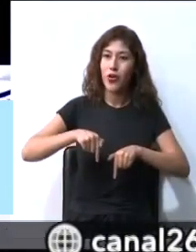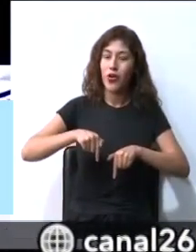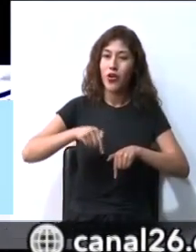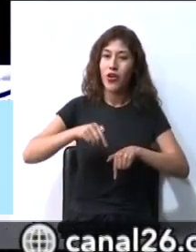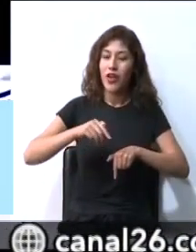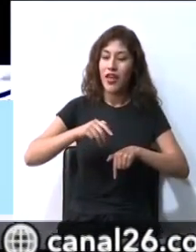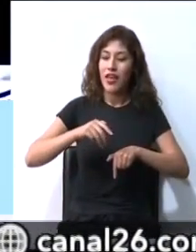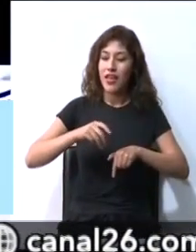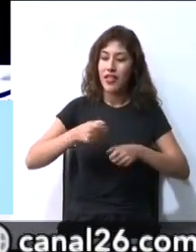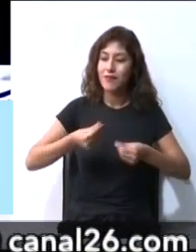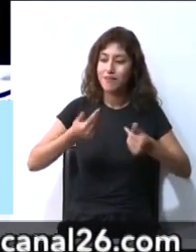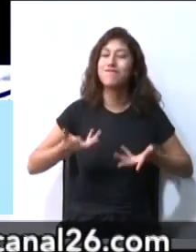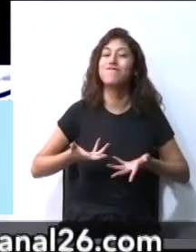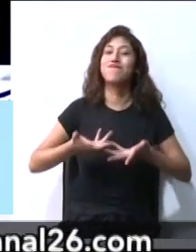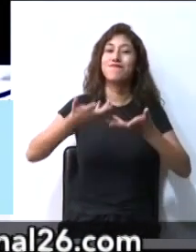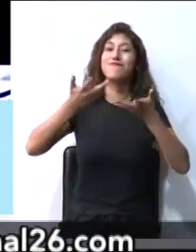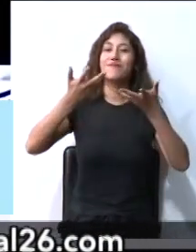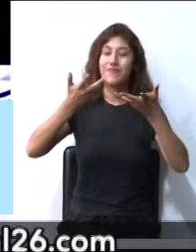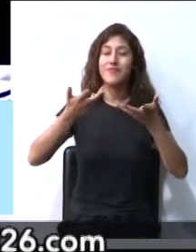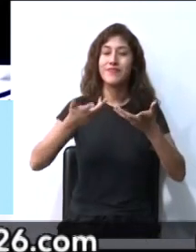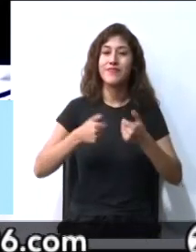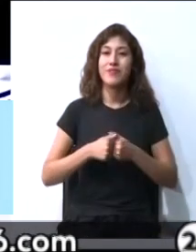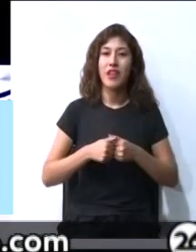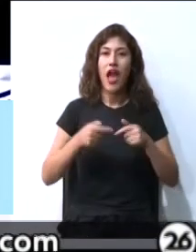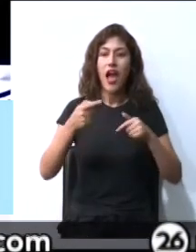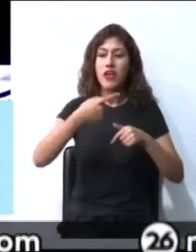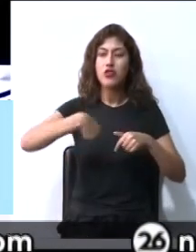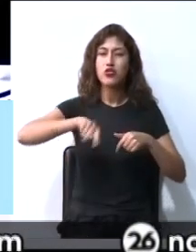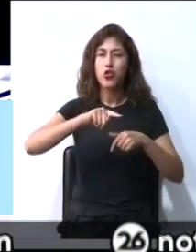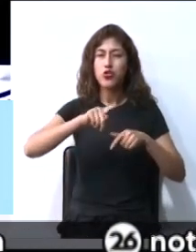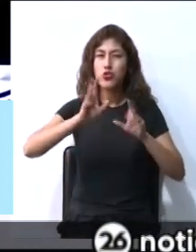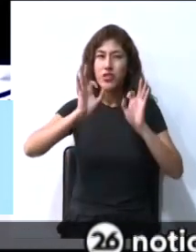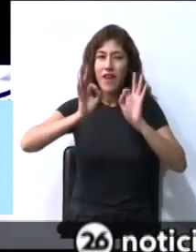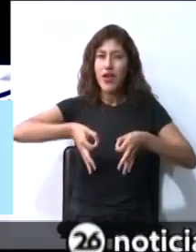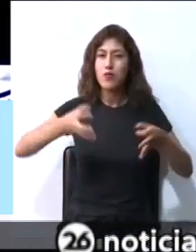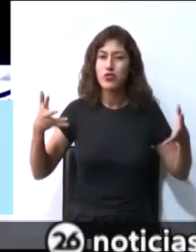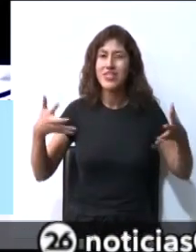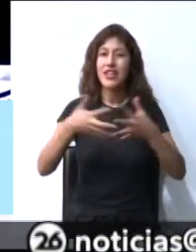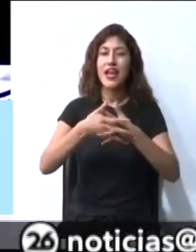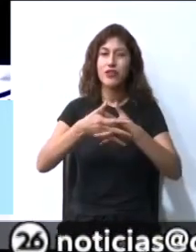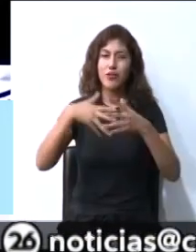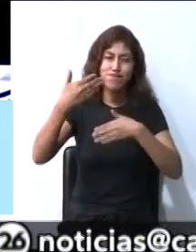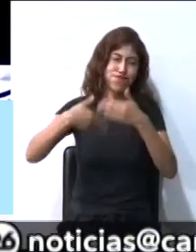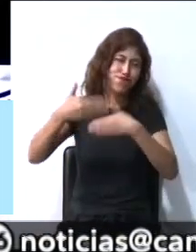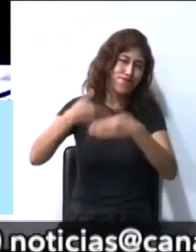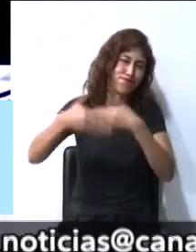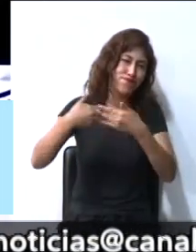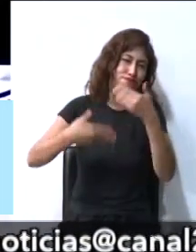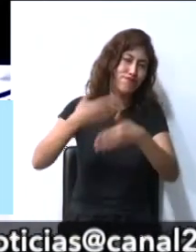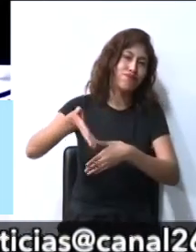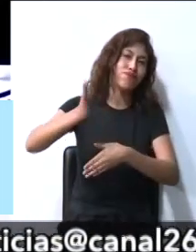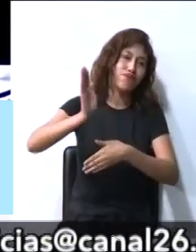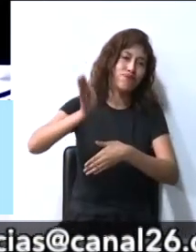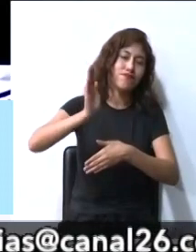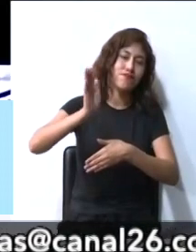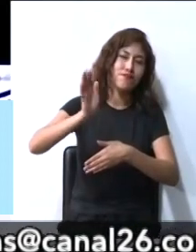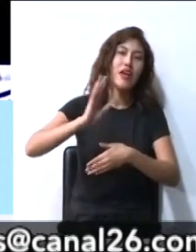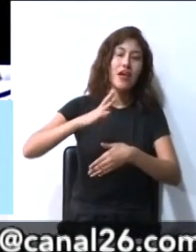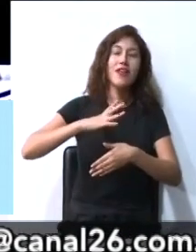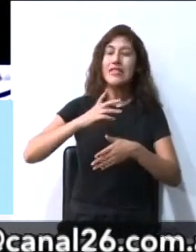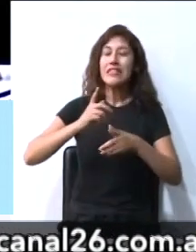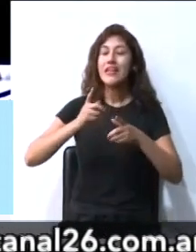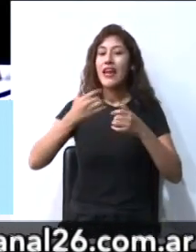adelante. Ahora, sabemos que la integración real es un proceso largo y que mientras avanzamos hay familias que necesitan